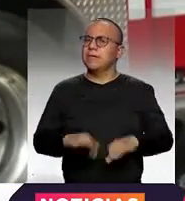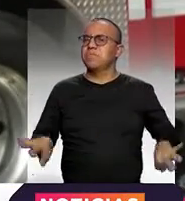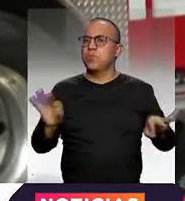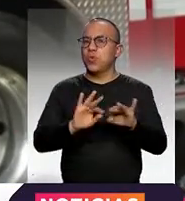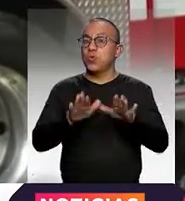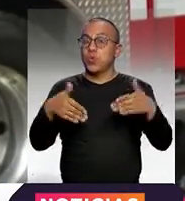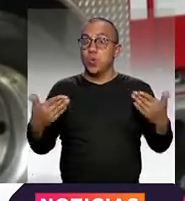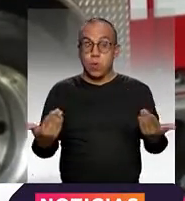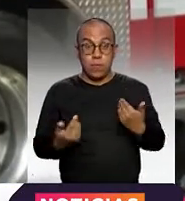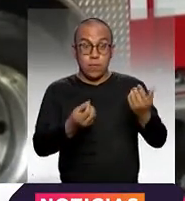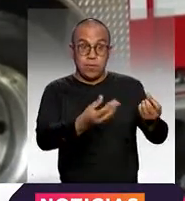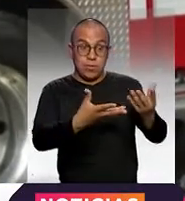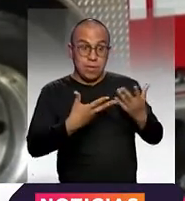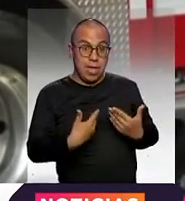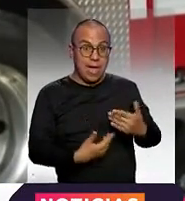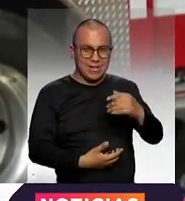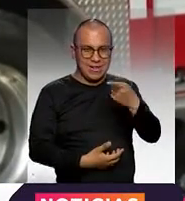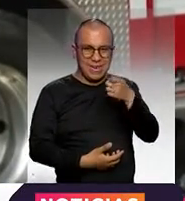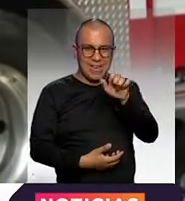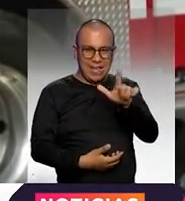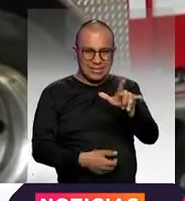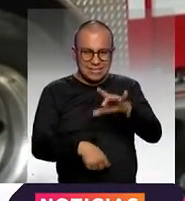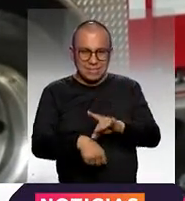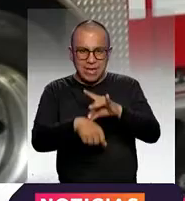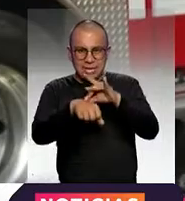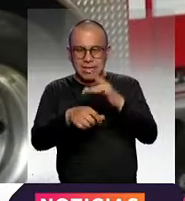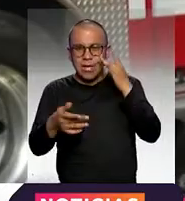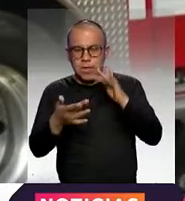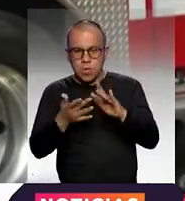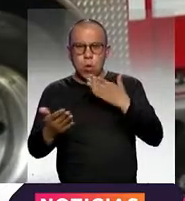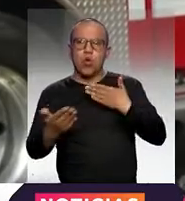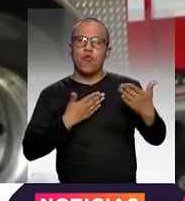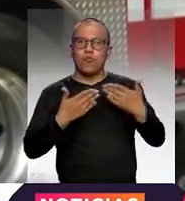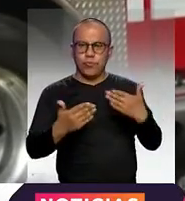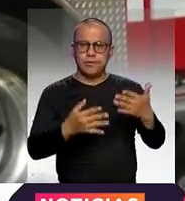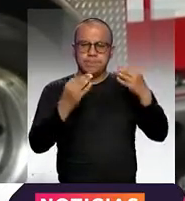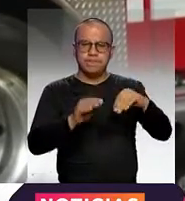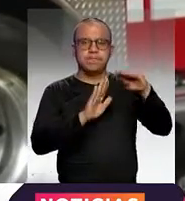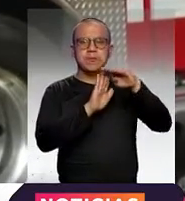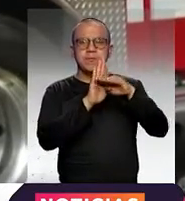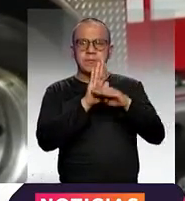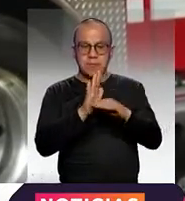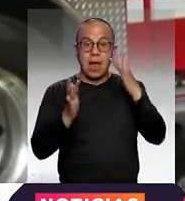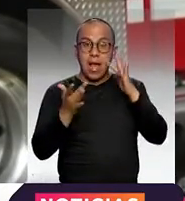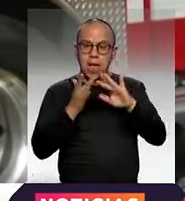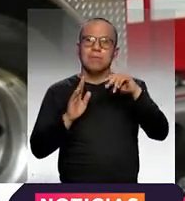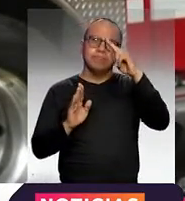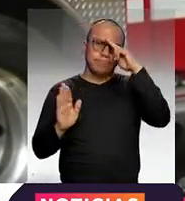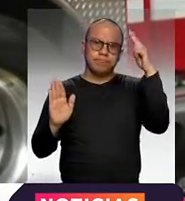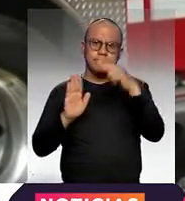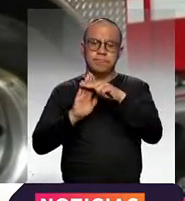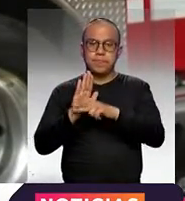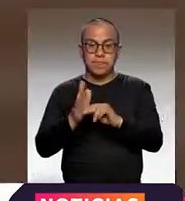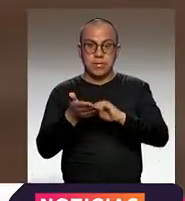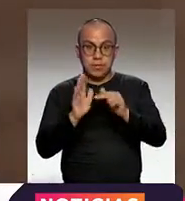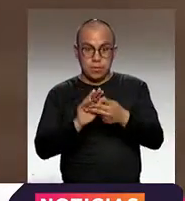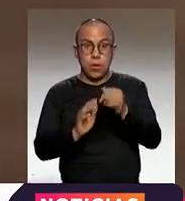que el proveedor del gas medicinal sea un proveedor de confianza que cuente con registro sanitario. El oxígeno es un